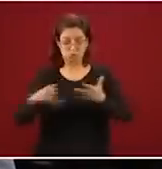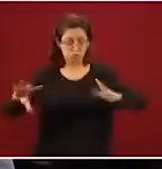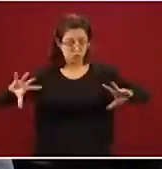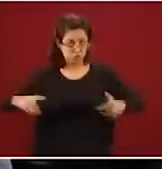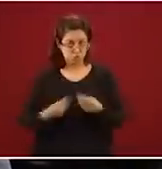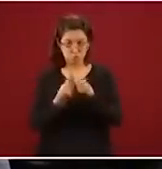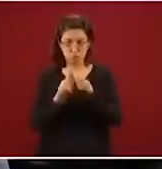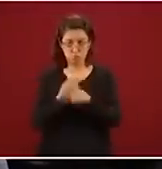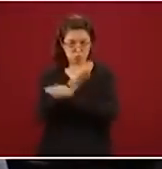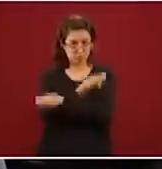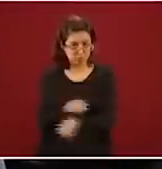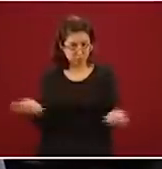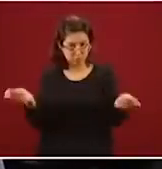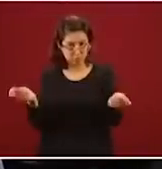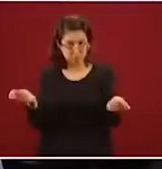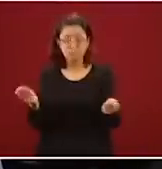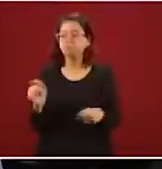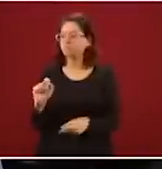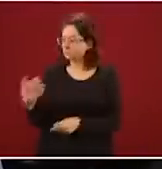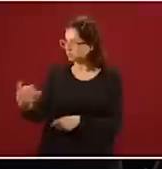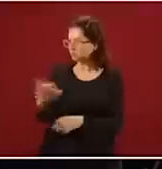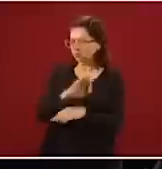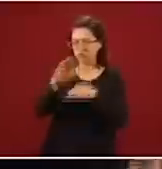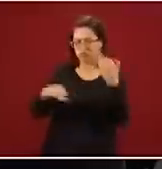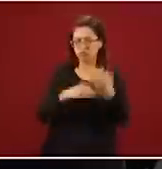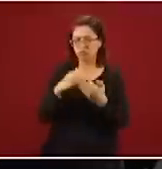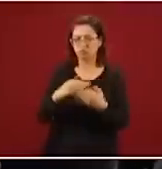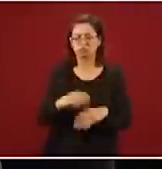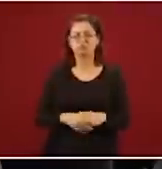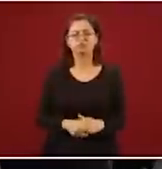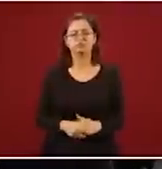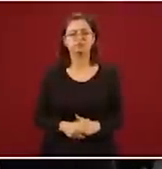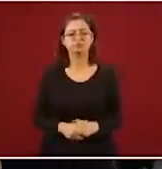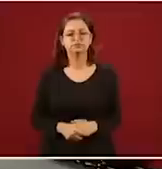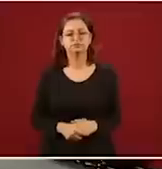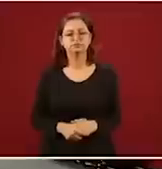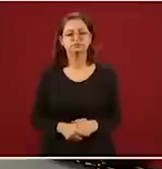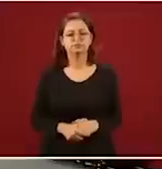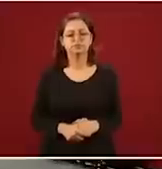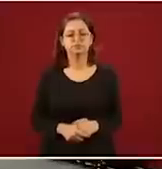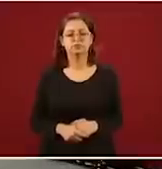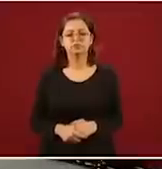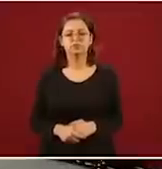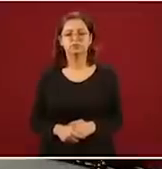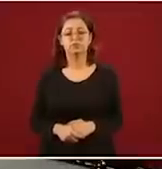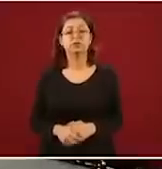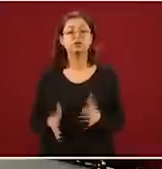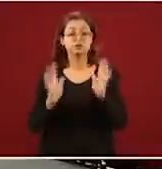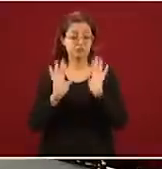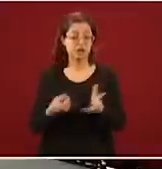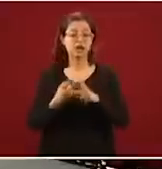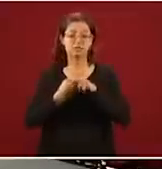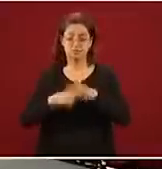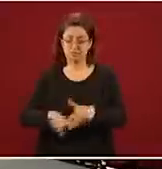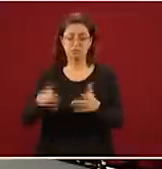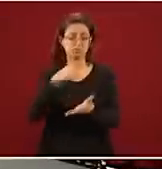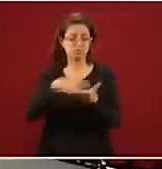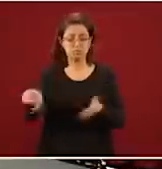sí. Para todos. En todo. Ok, en todo. Gracias. Ya se está llevando a cabo así.